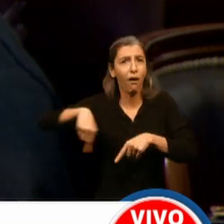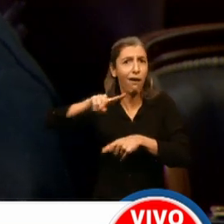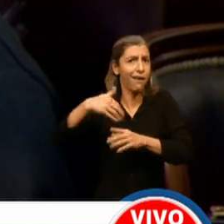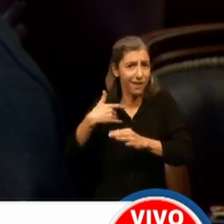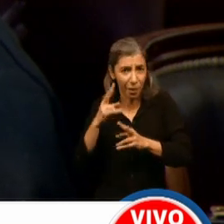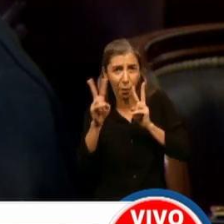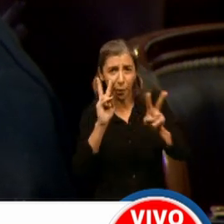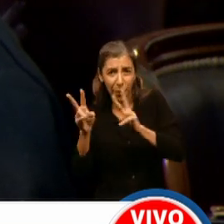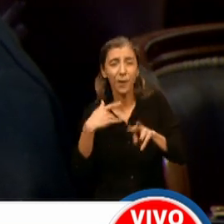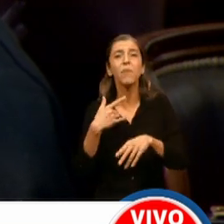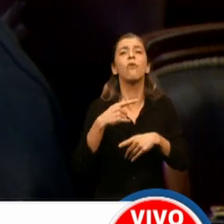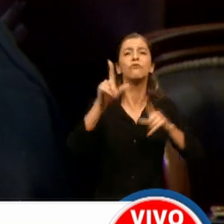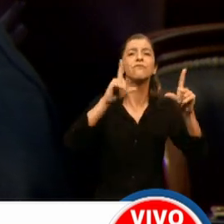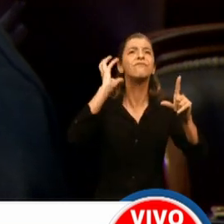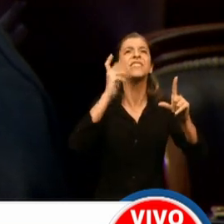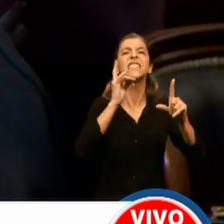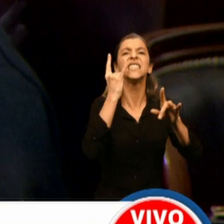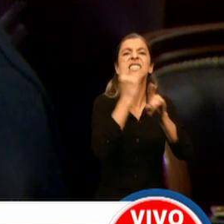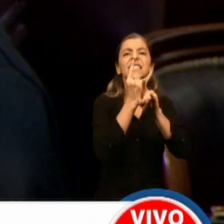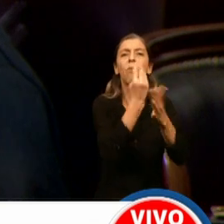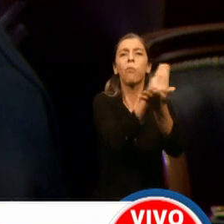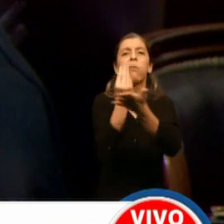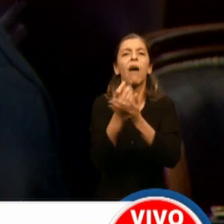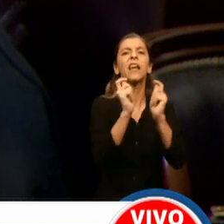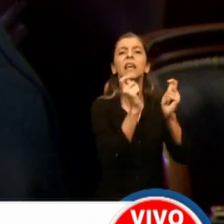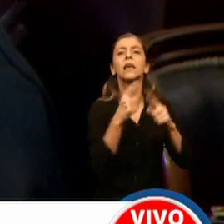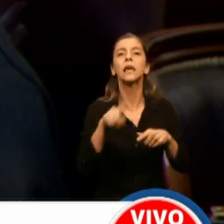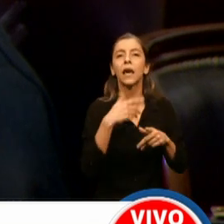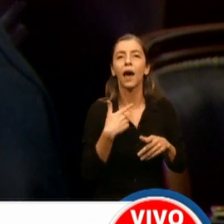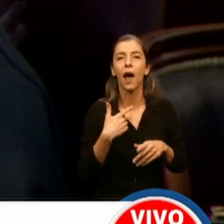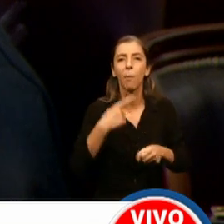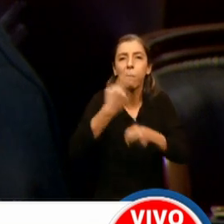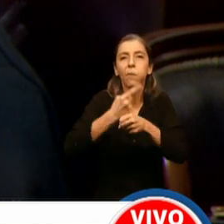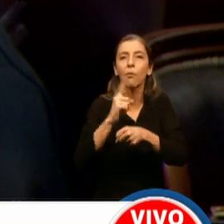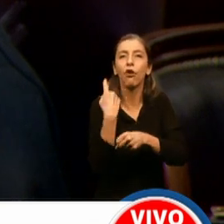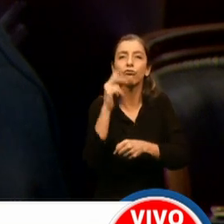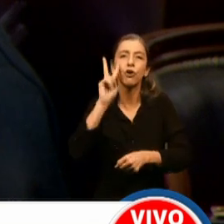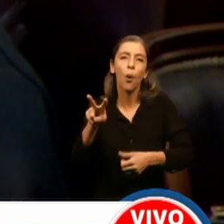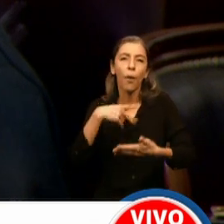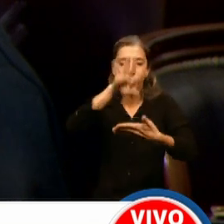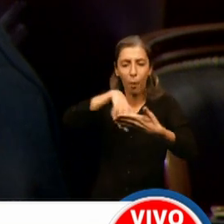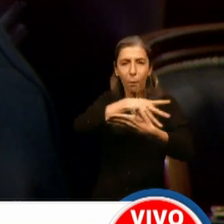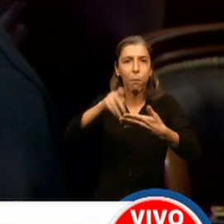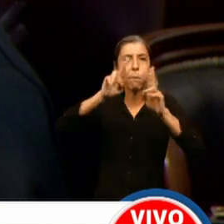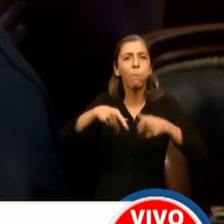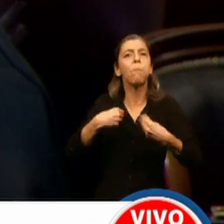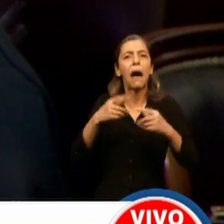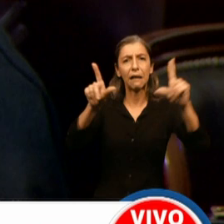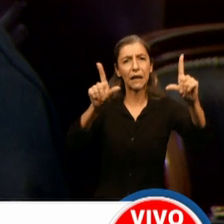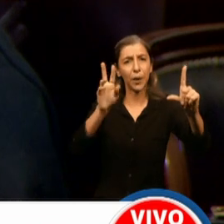aparecen representados qué conclusión sacamos al primer golpe de vista de las grillas de programación las mujeres no